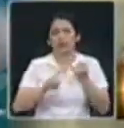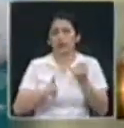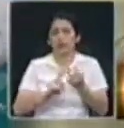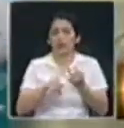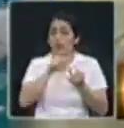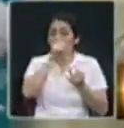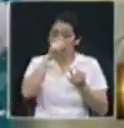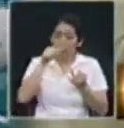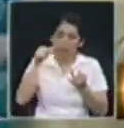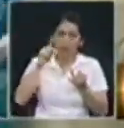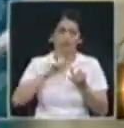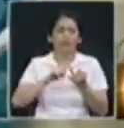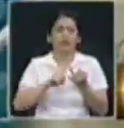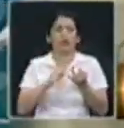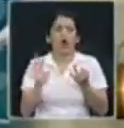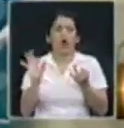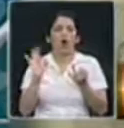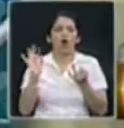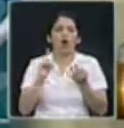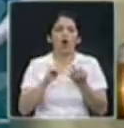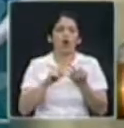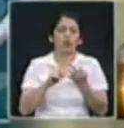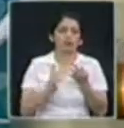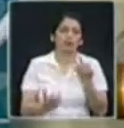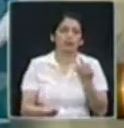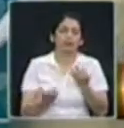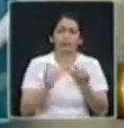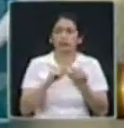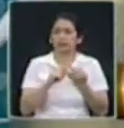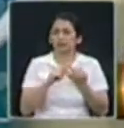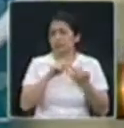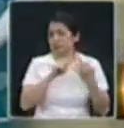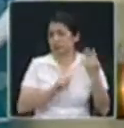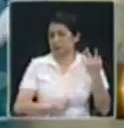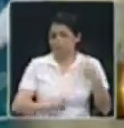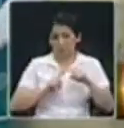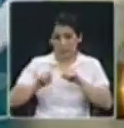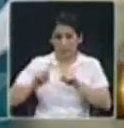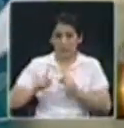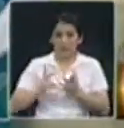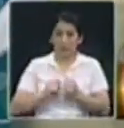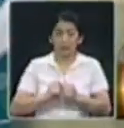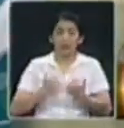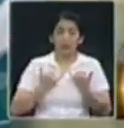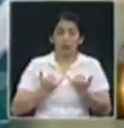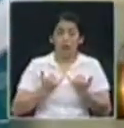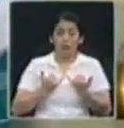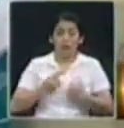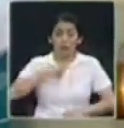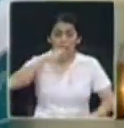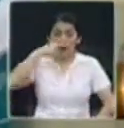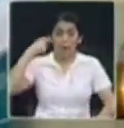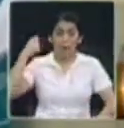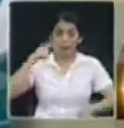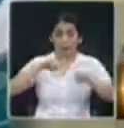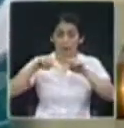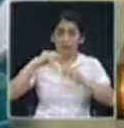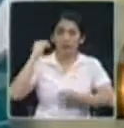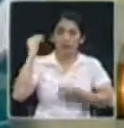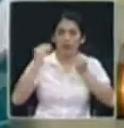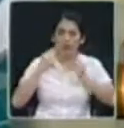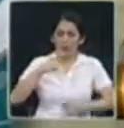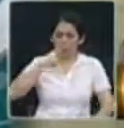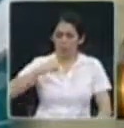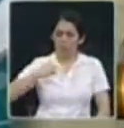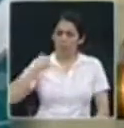incluso de aquellas relaciones de poder, y ahí viene el problema del machismo. A veces, y ha sucedido, mire usted,